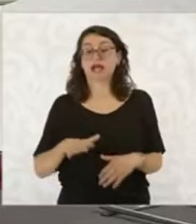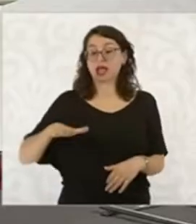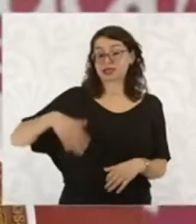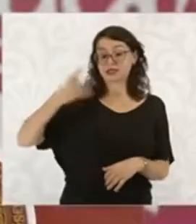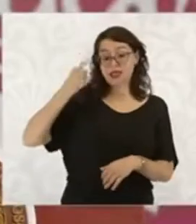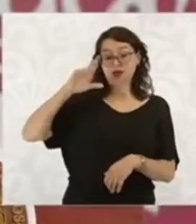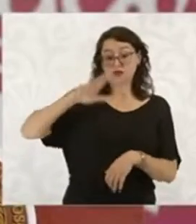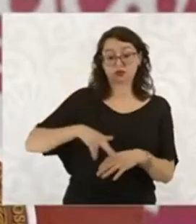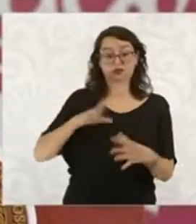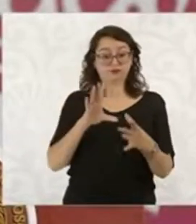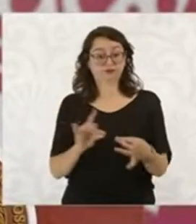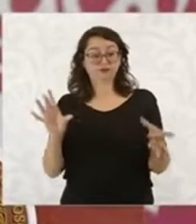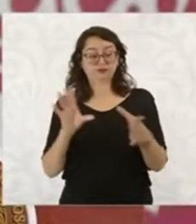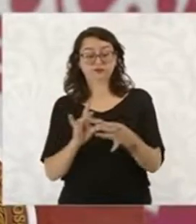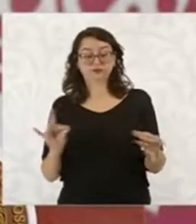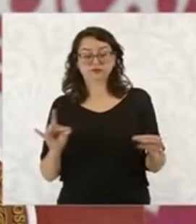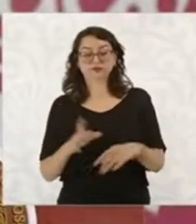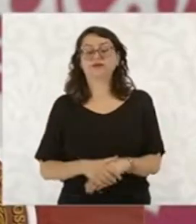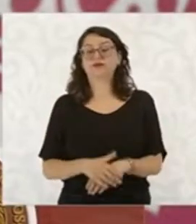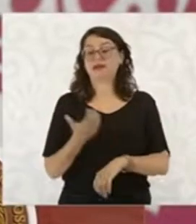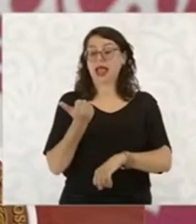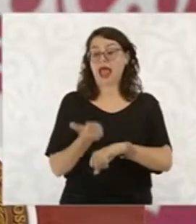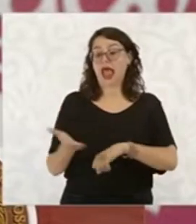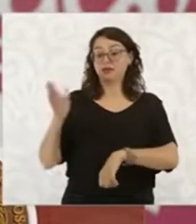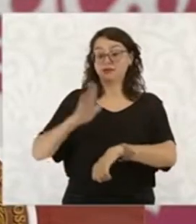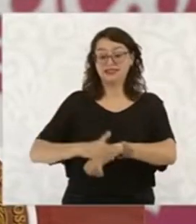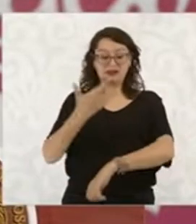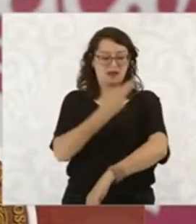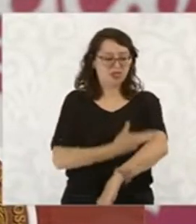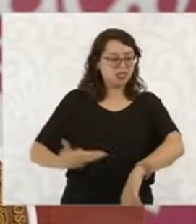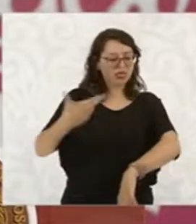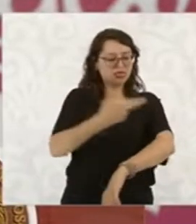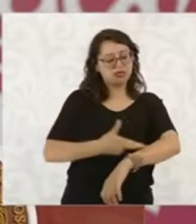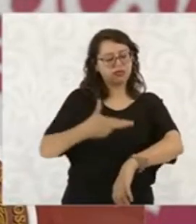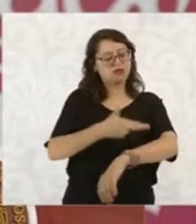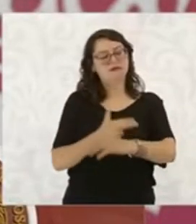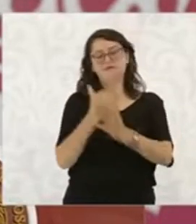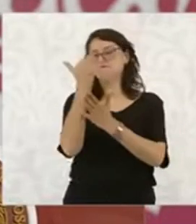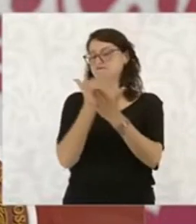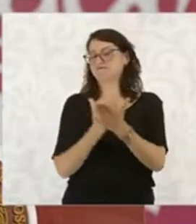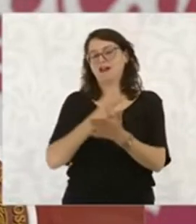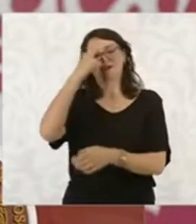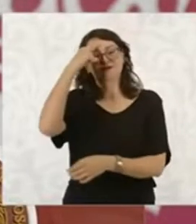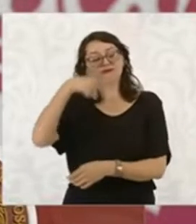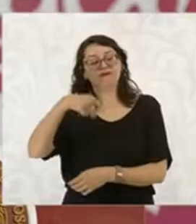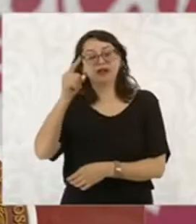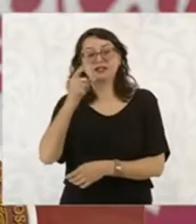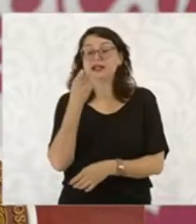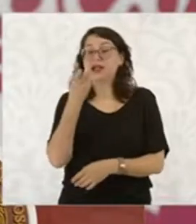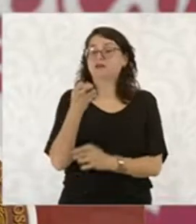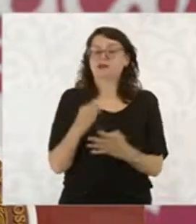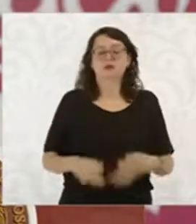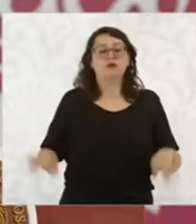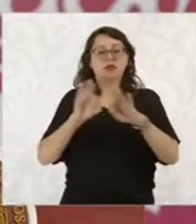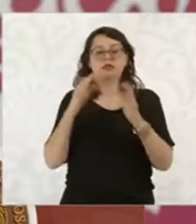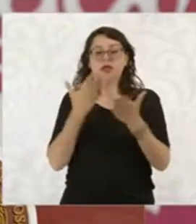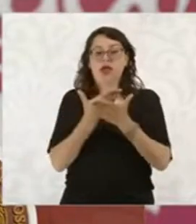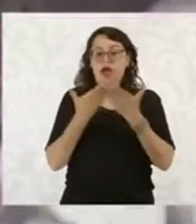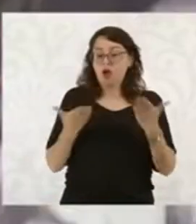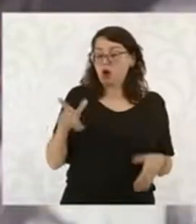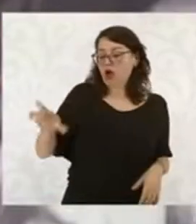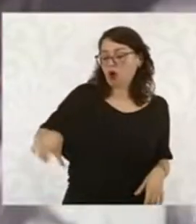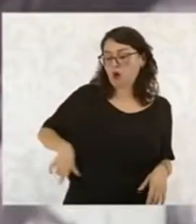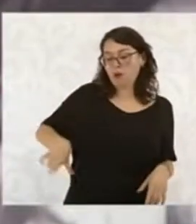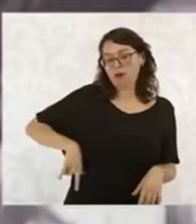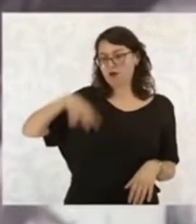general, el decreto de facilidades administrativas es un paso importante en el compromiso asumido por el Gobierno de México y que quedó plasmado